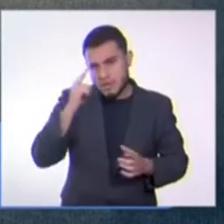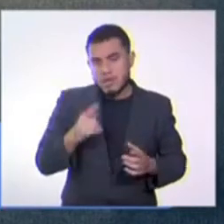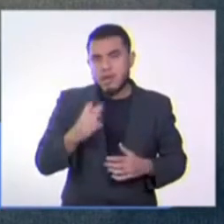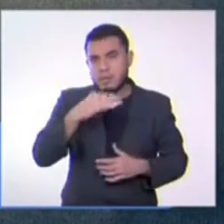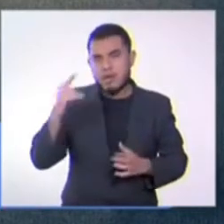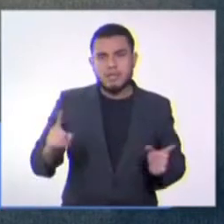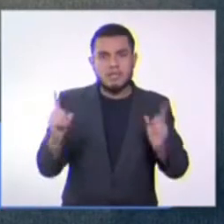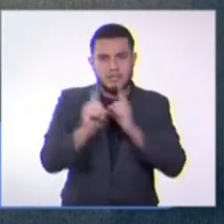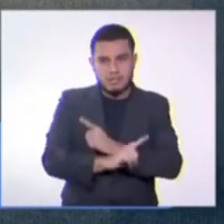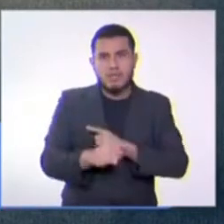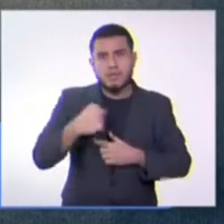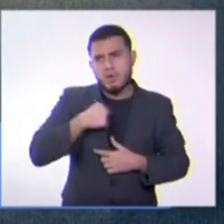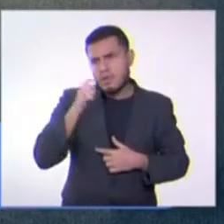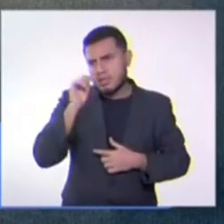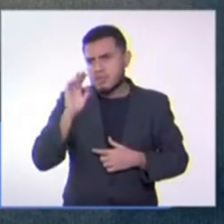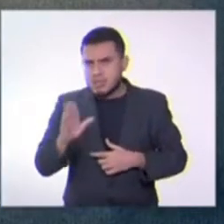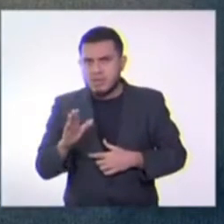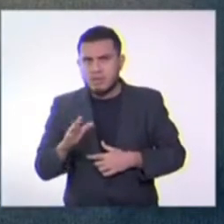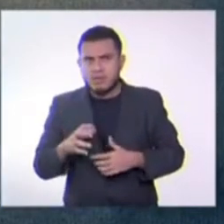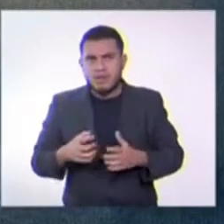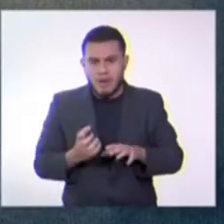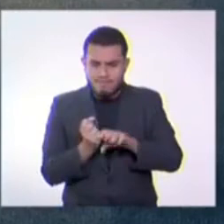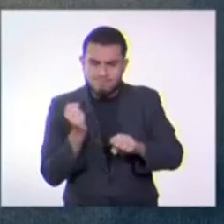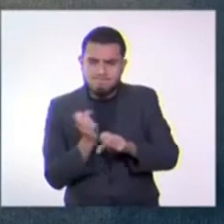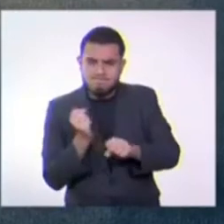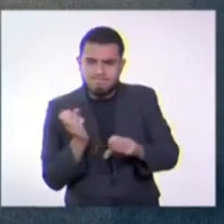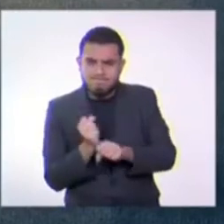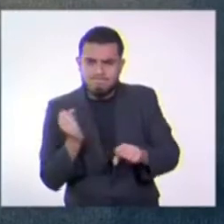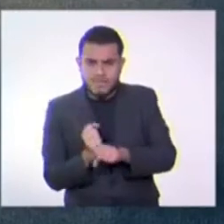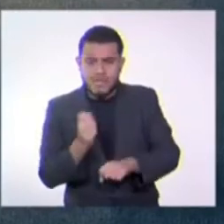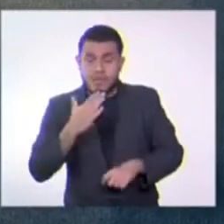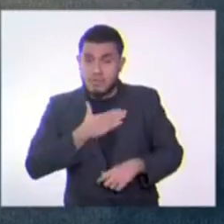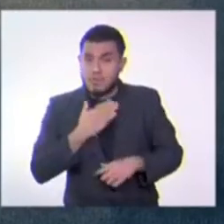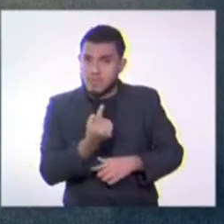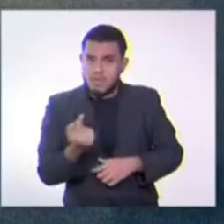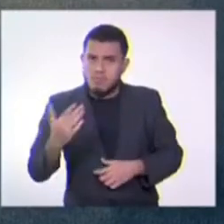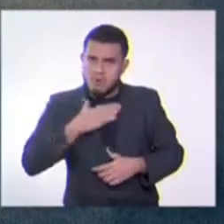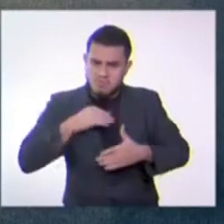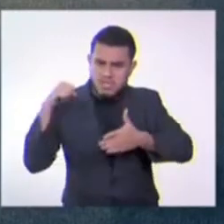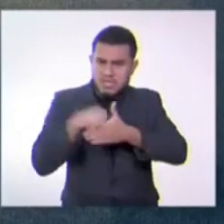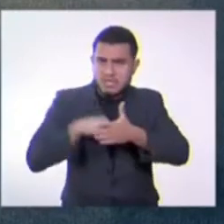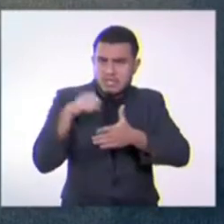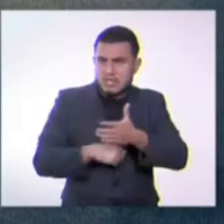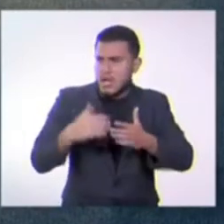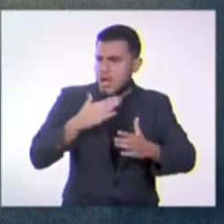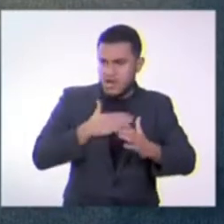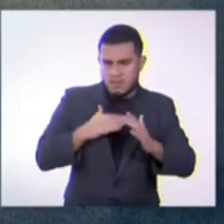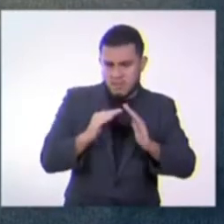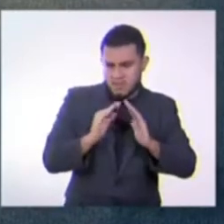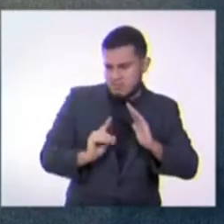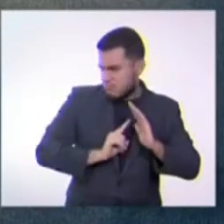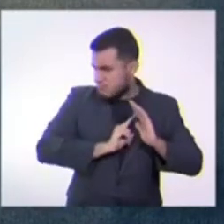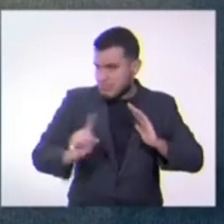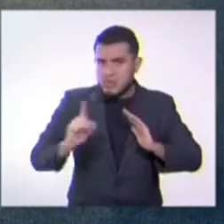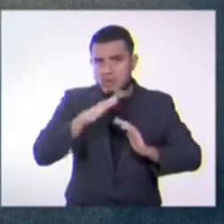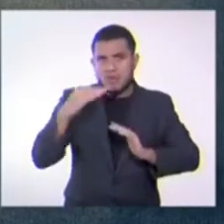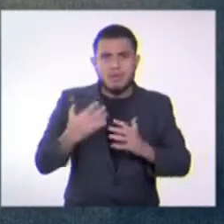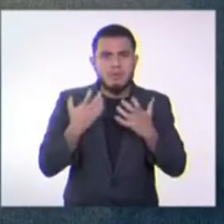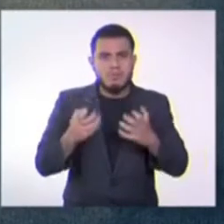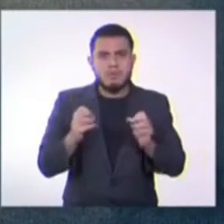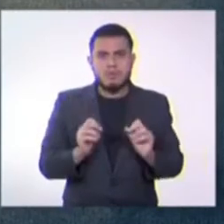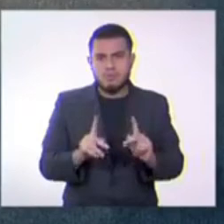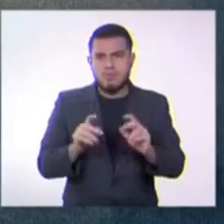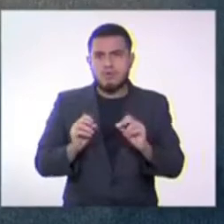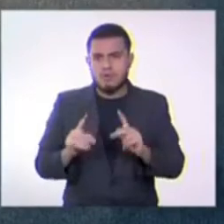radicales. Fui testigo de la explotación de mi gente, y por mis luchas me expulsaron del país en varias oportunidades.